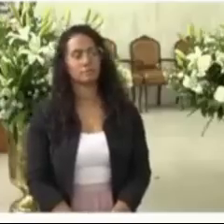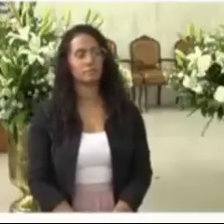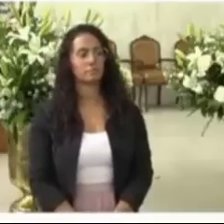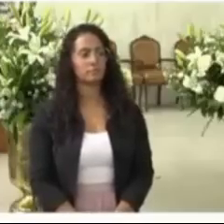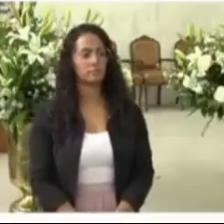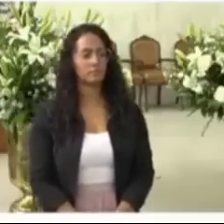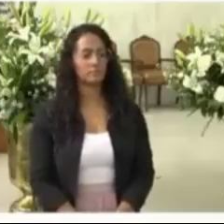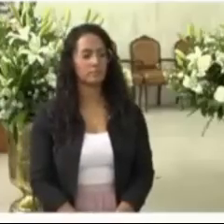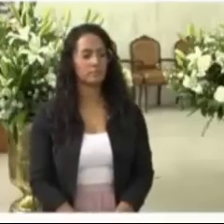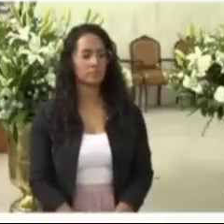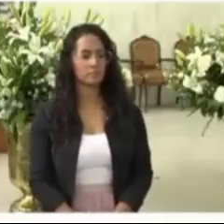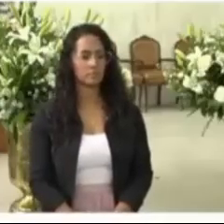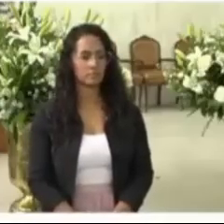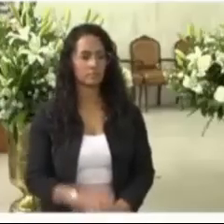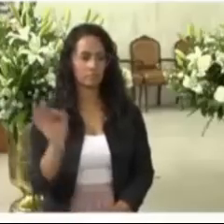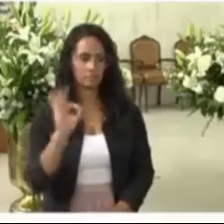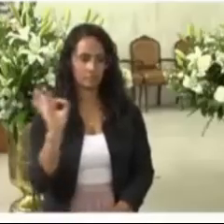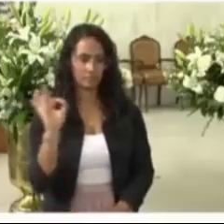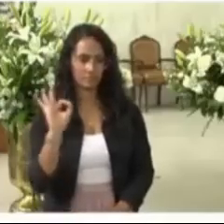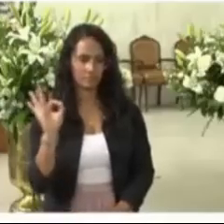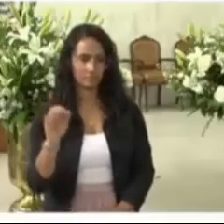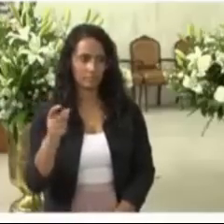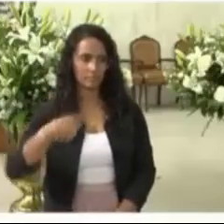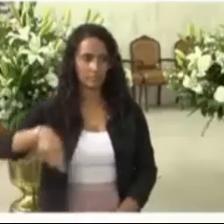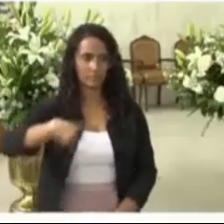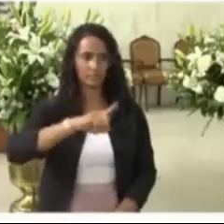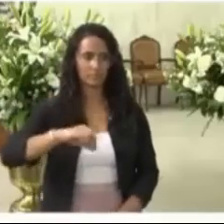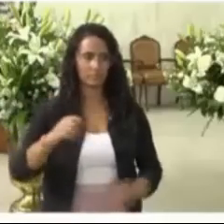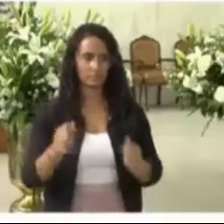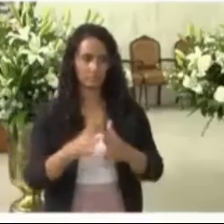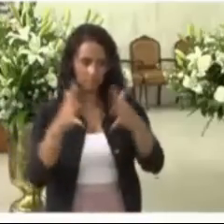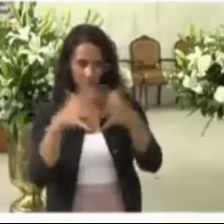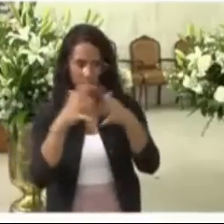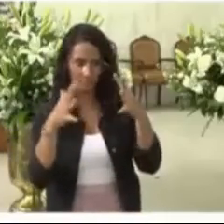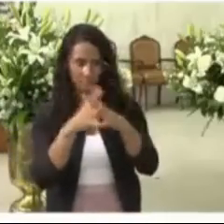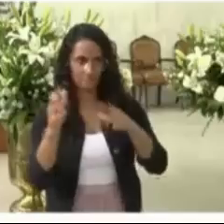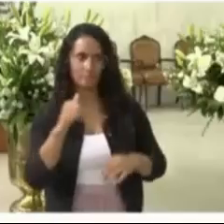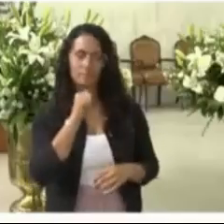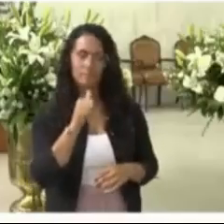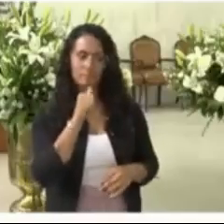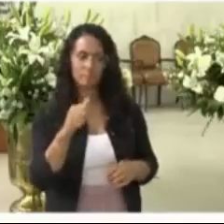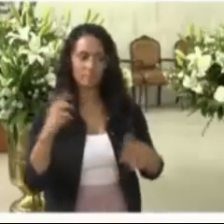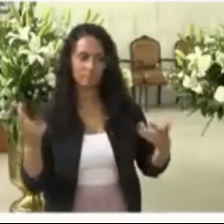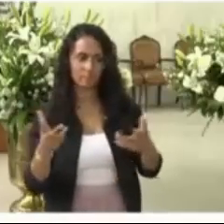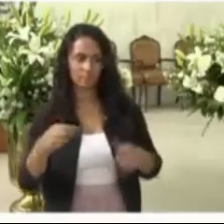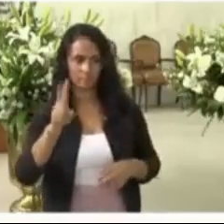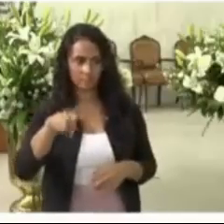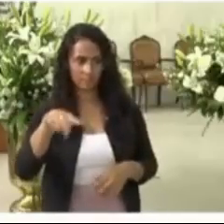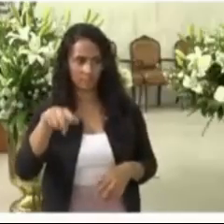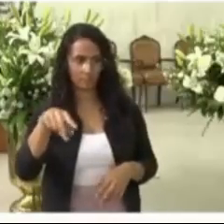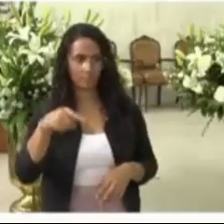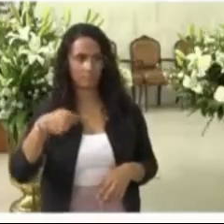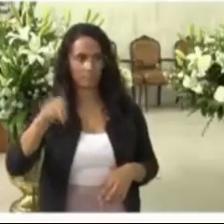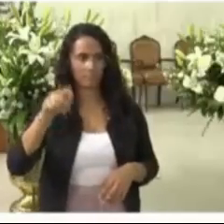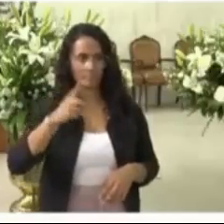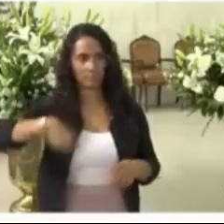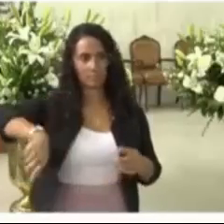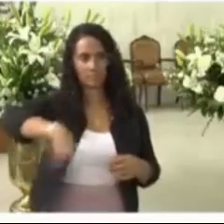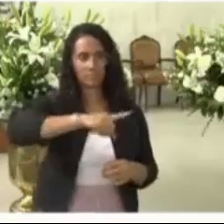quizá no nos encontramos en una situación semejante a la de Josafat, pero sí vivimos